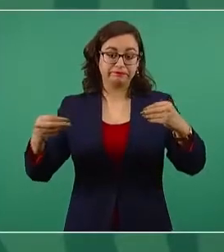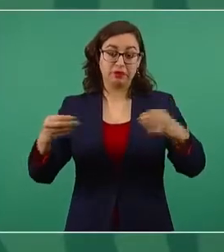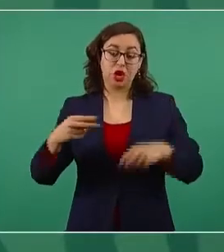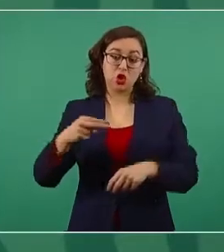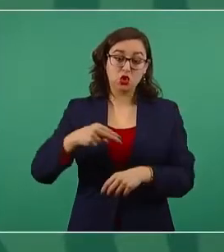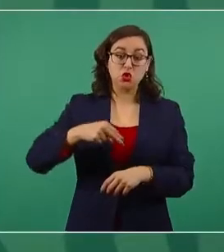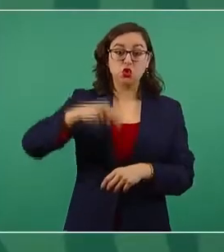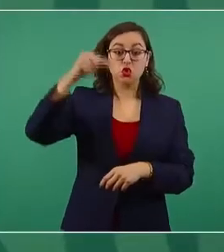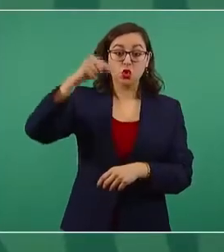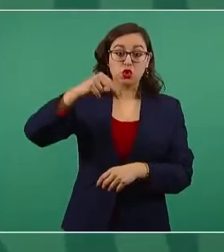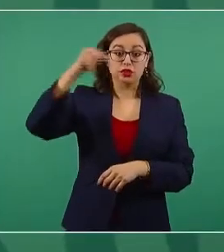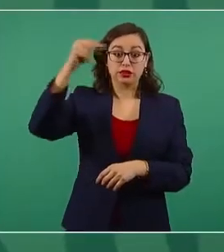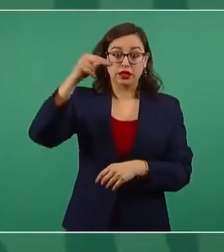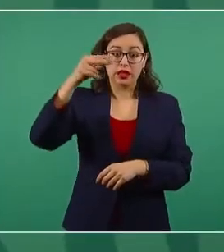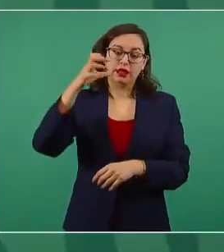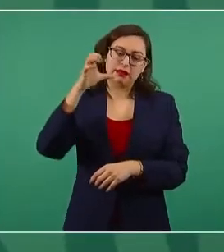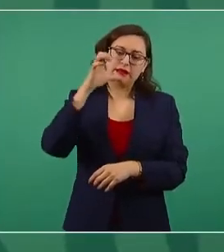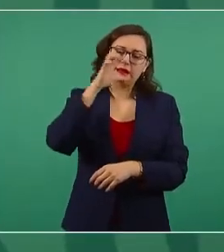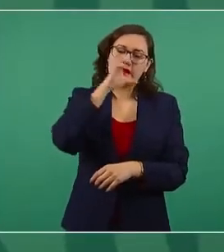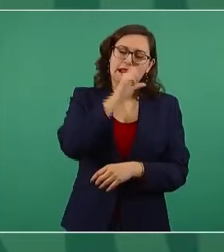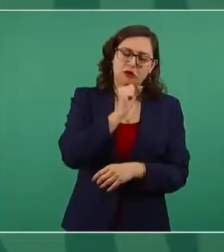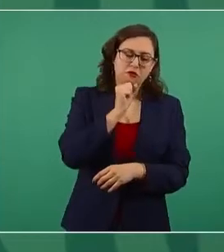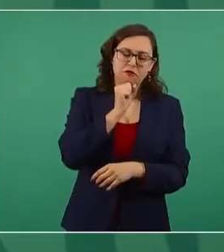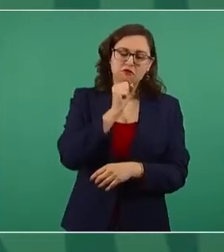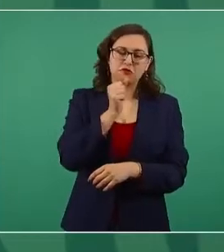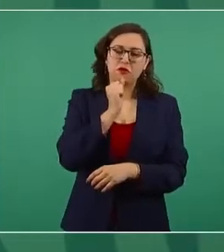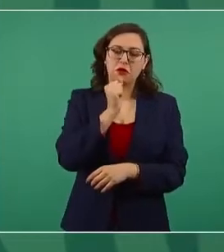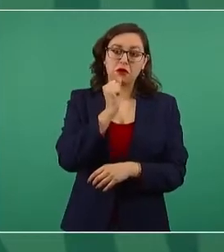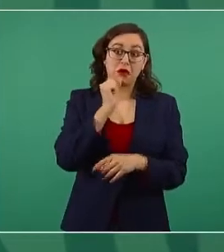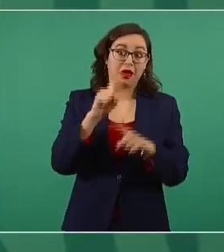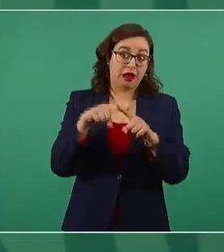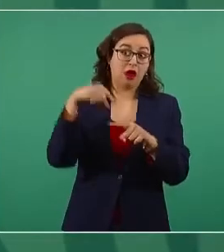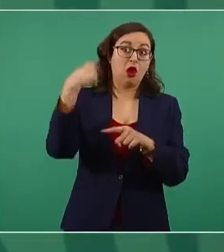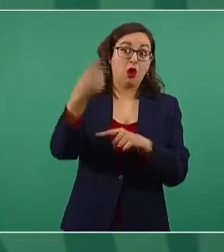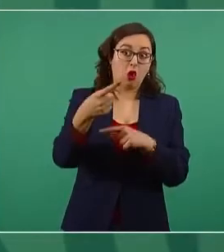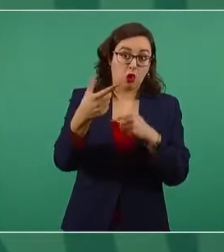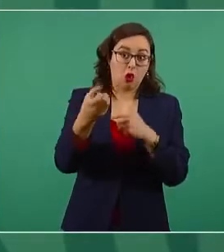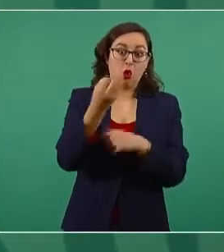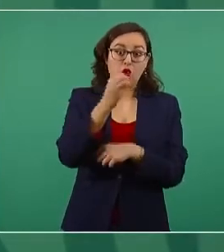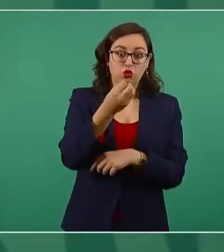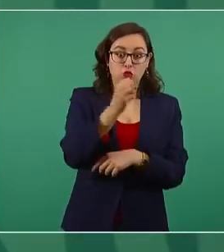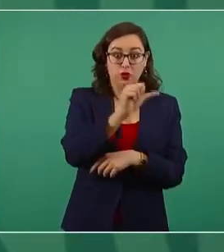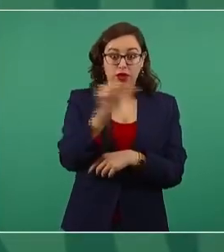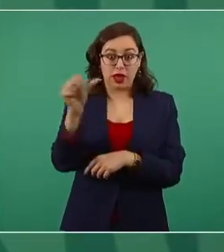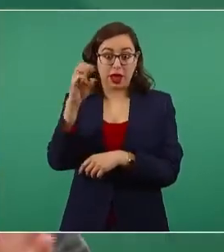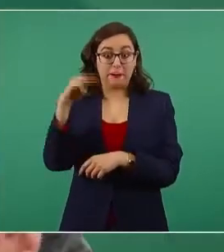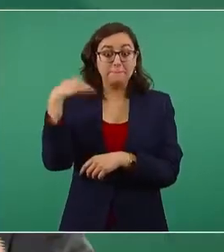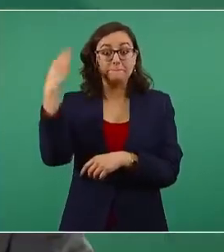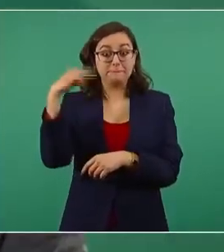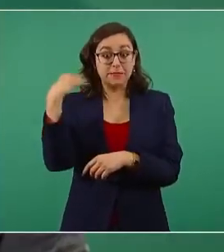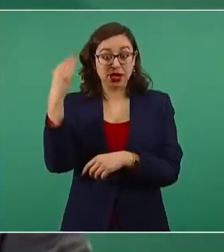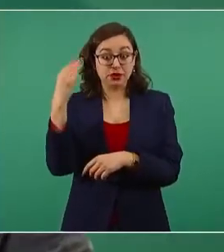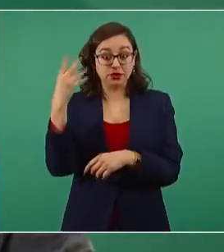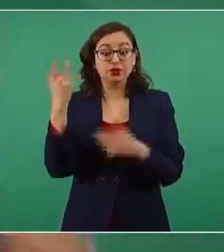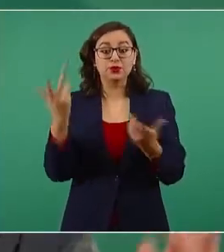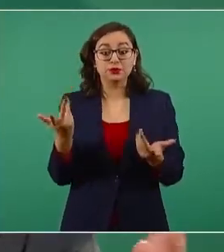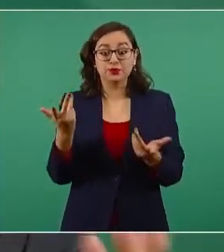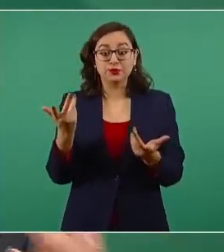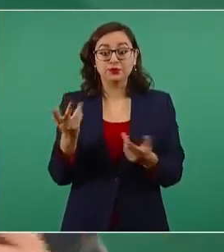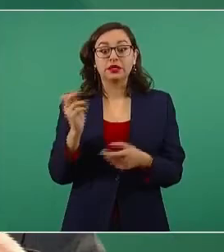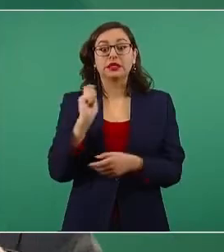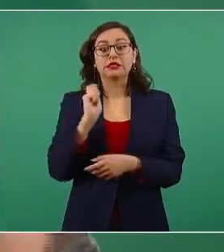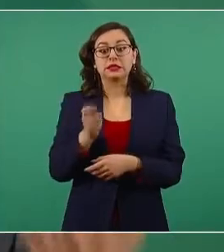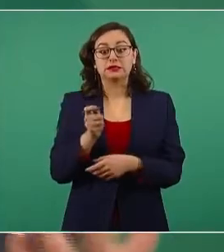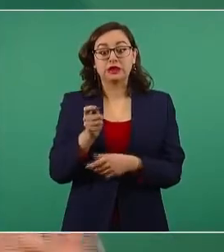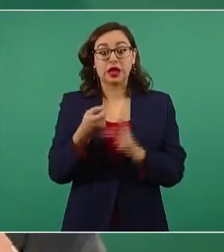norte, el periodo de más preocupación es de octubre a marzo. Que ocurra un caso no quiere decir que va a ocurrir una